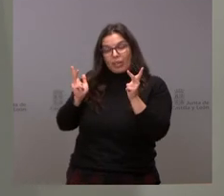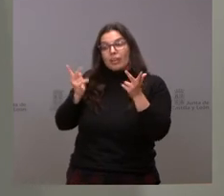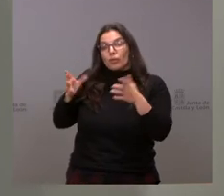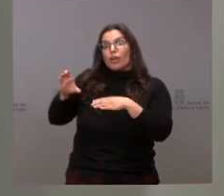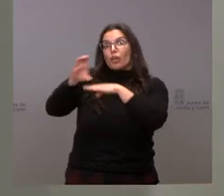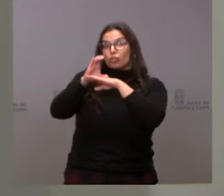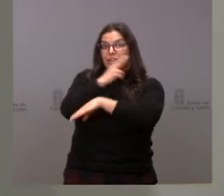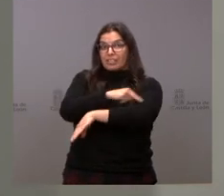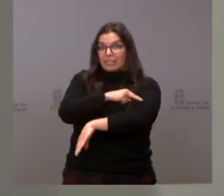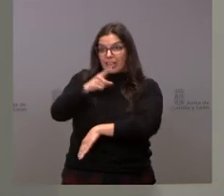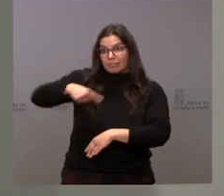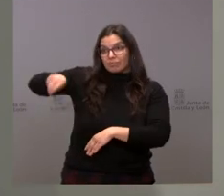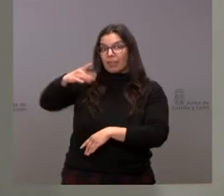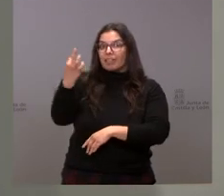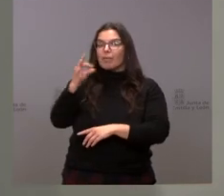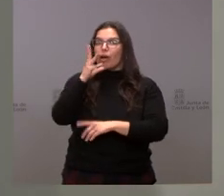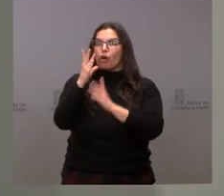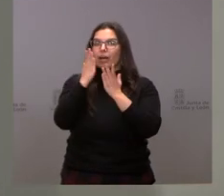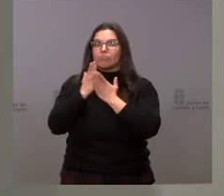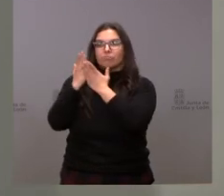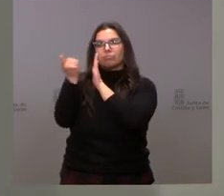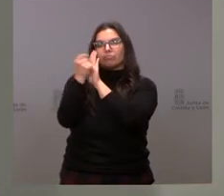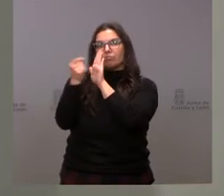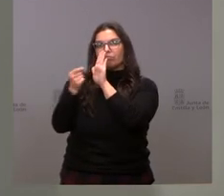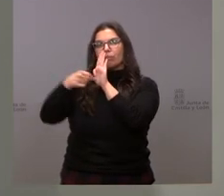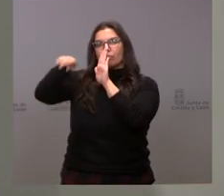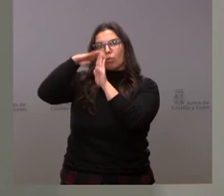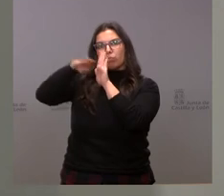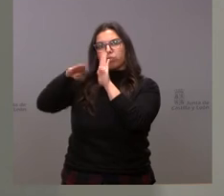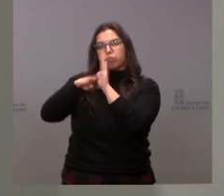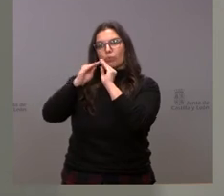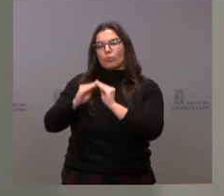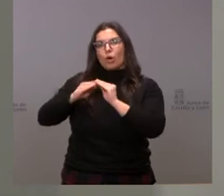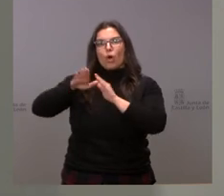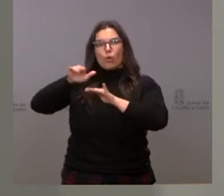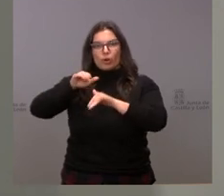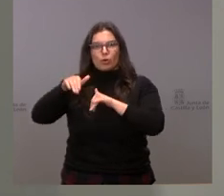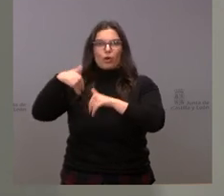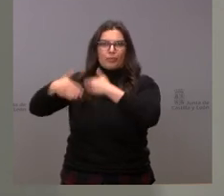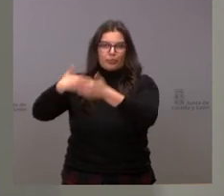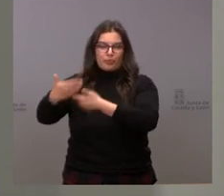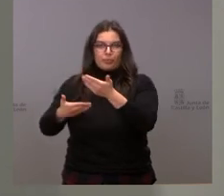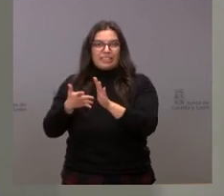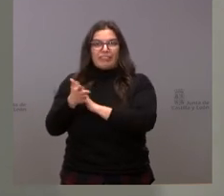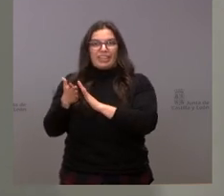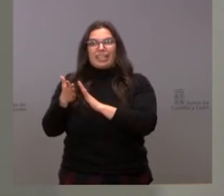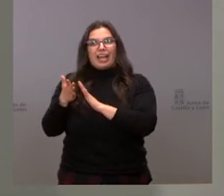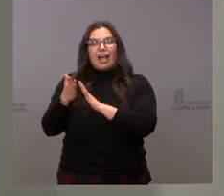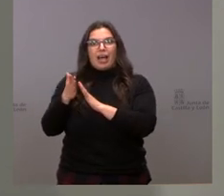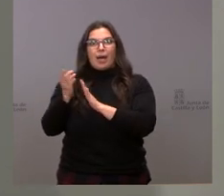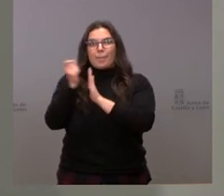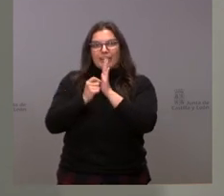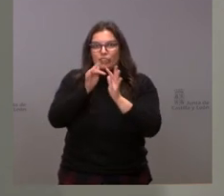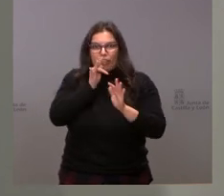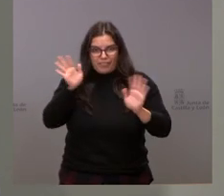que tiene que hacer es definir los pliegos lo que tiene que hacer es proceder a las convocatorias por tanto no hay ni pri ni pliegos ni